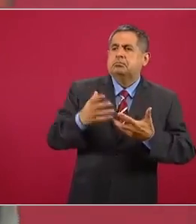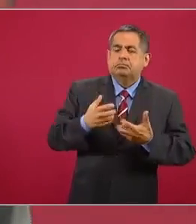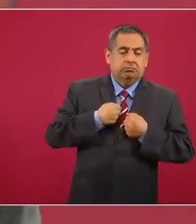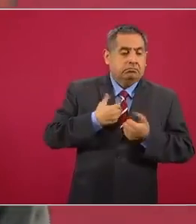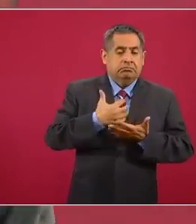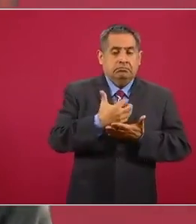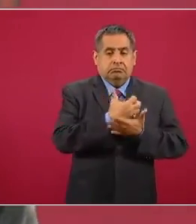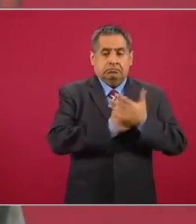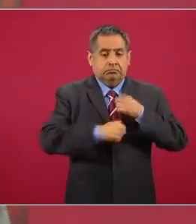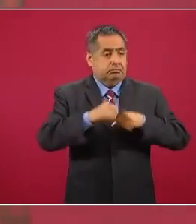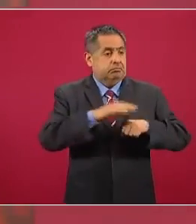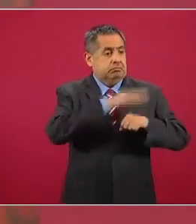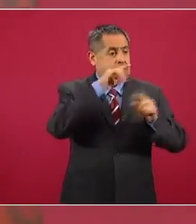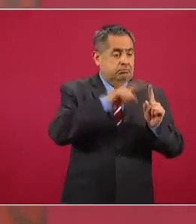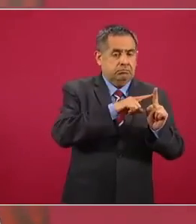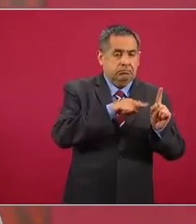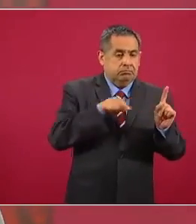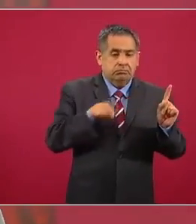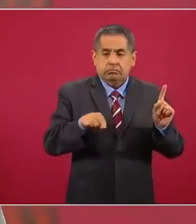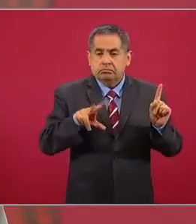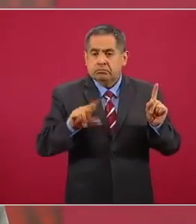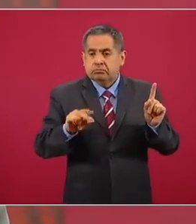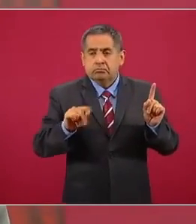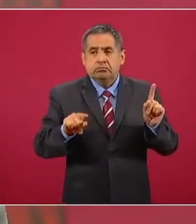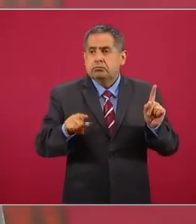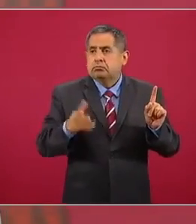más que el que no